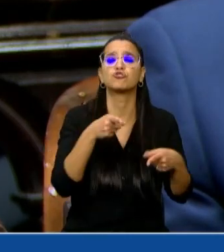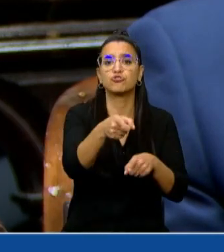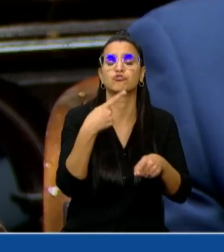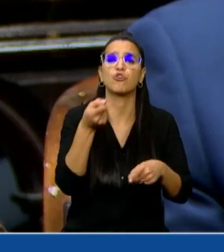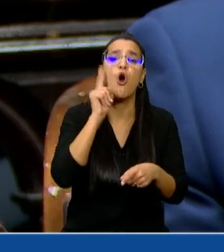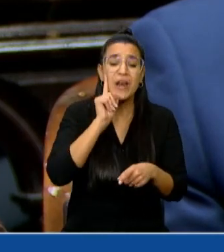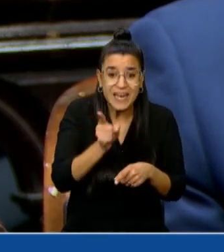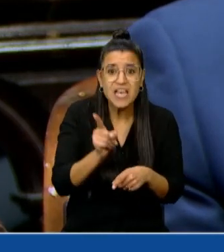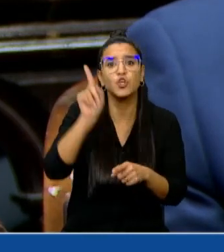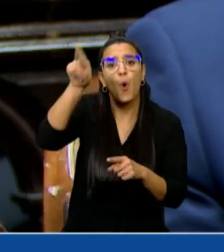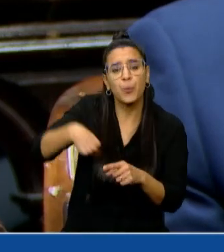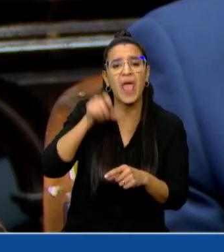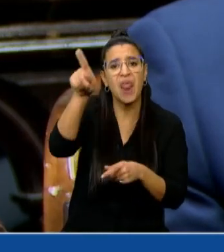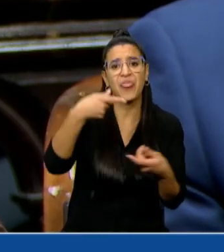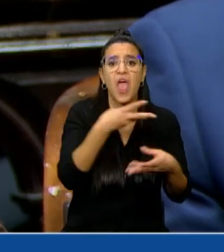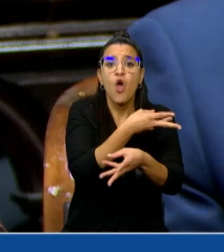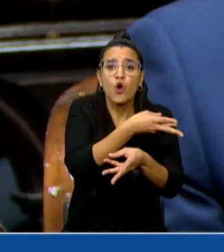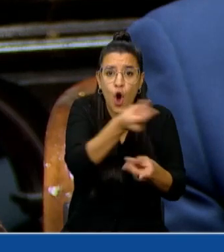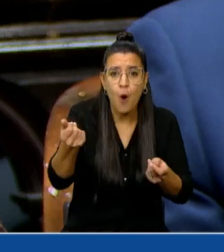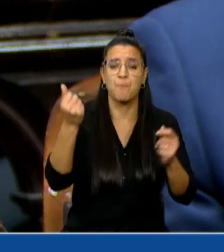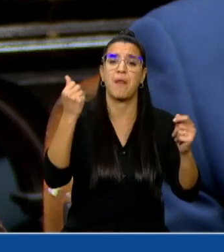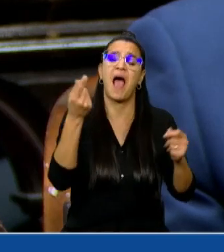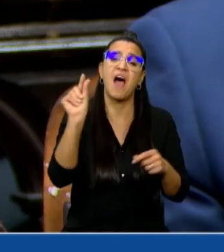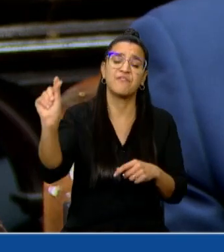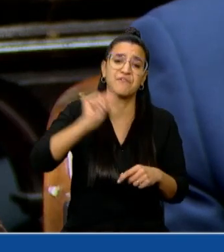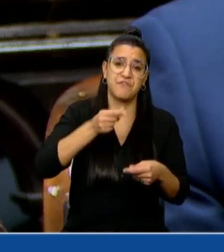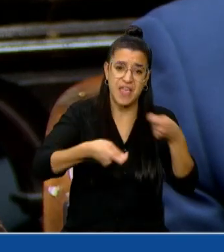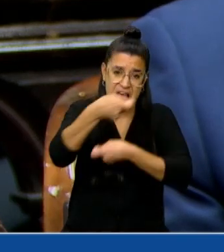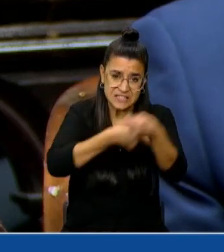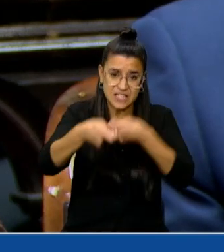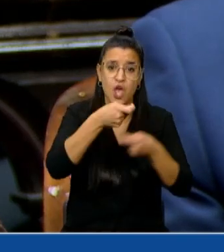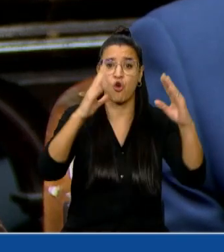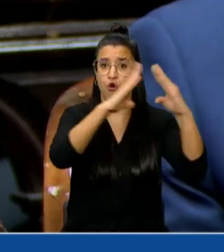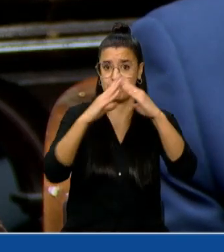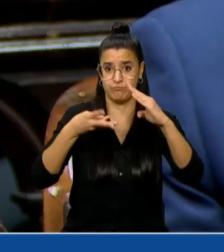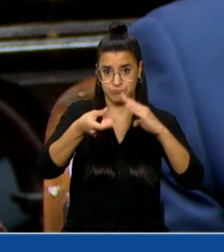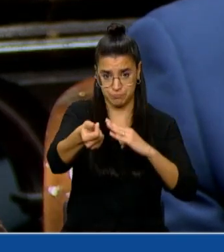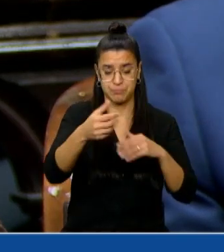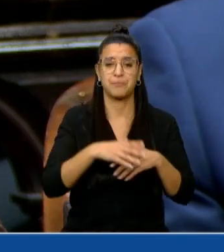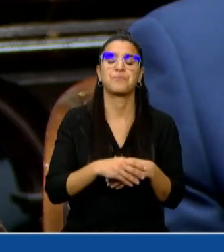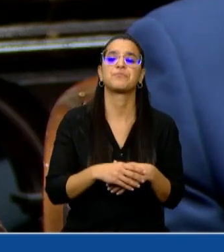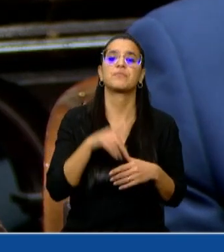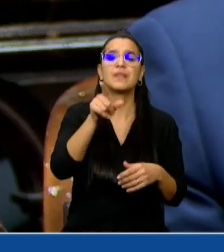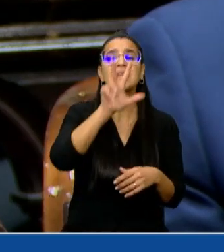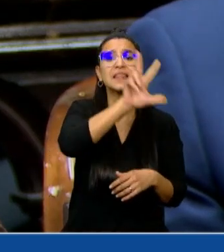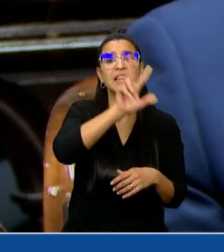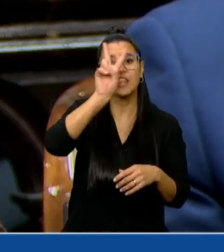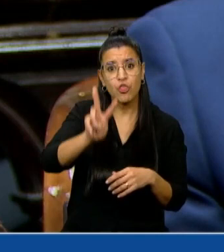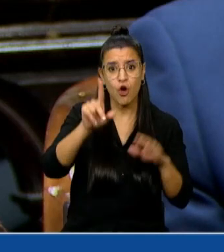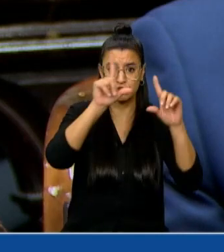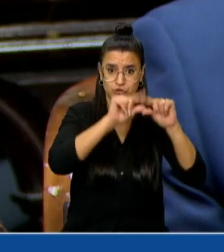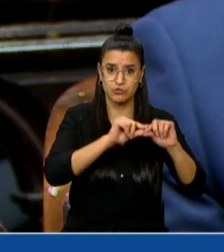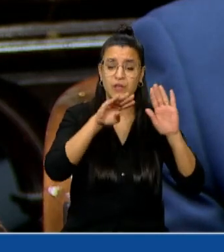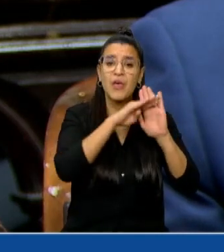riesgo proveniente de operaciones de crédito financiero hipotecario. El artículo 32 encomienda al Banco